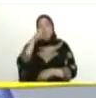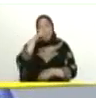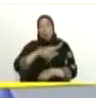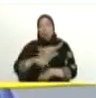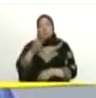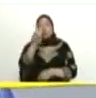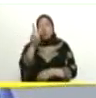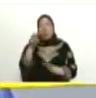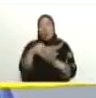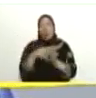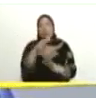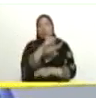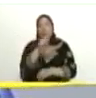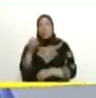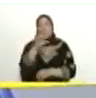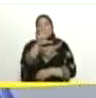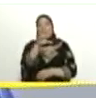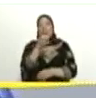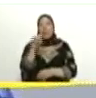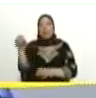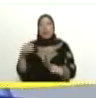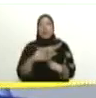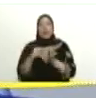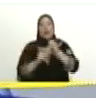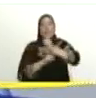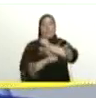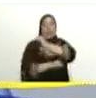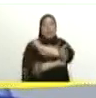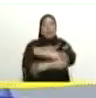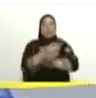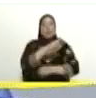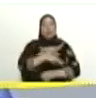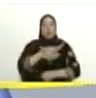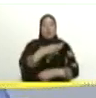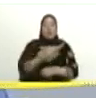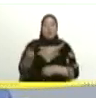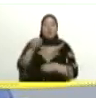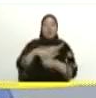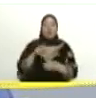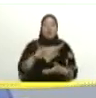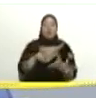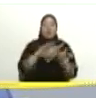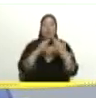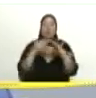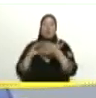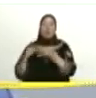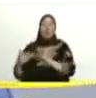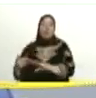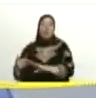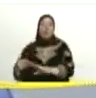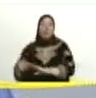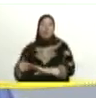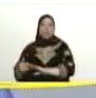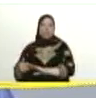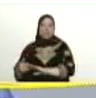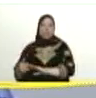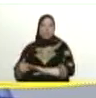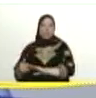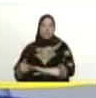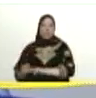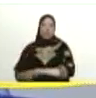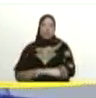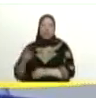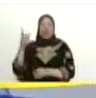a 2.500 bases de Misiones integrales para las comunidades. Allá